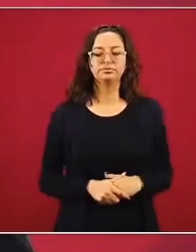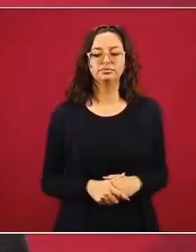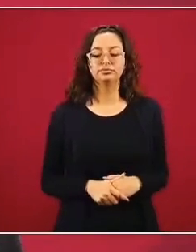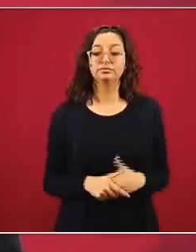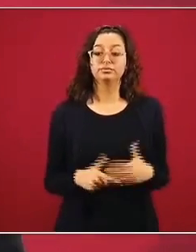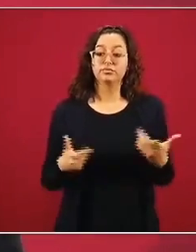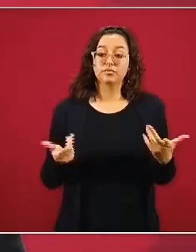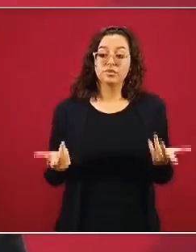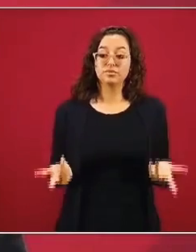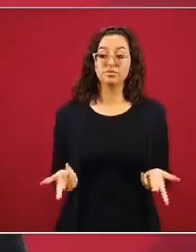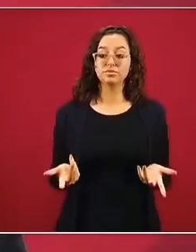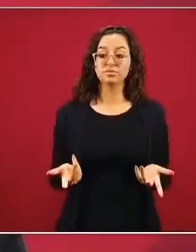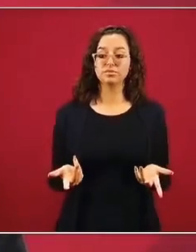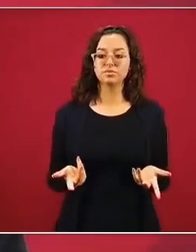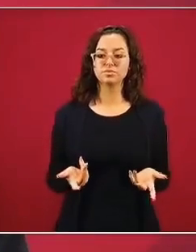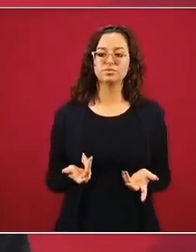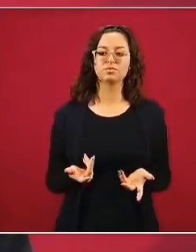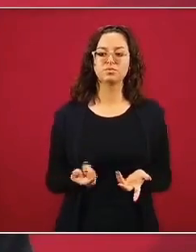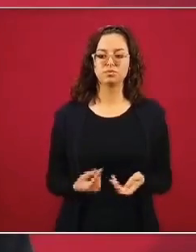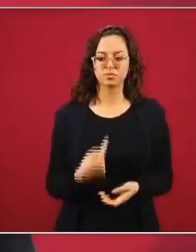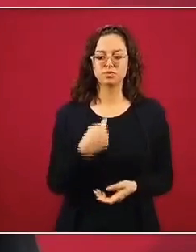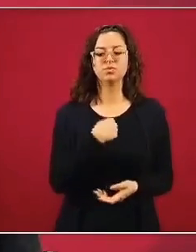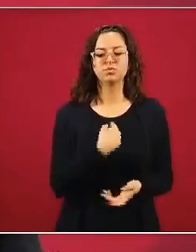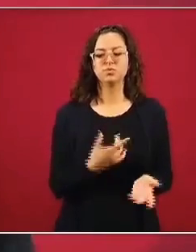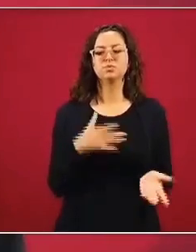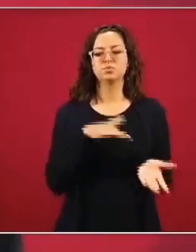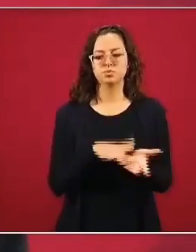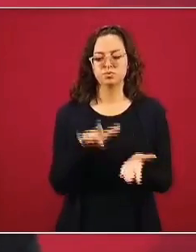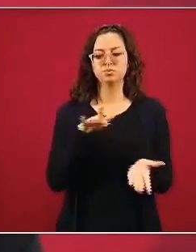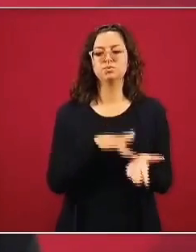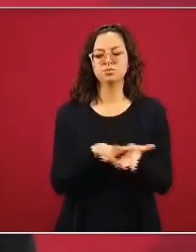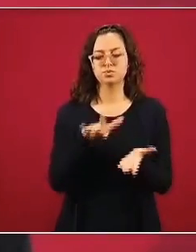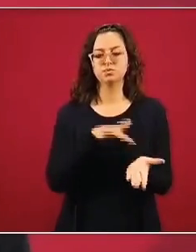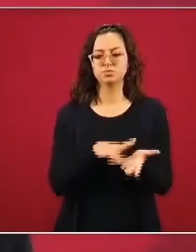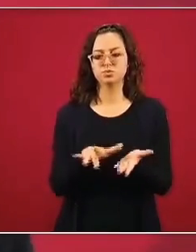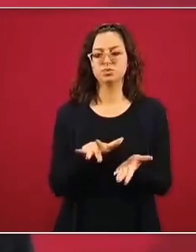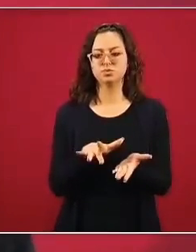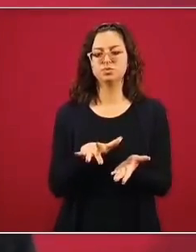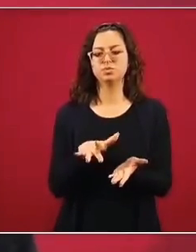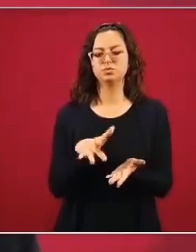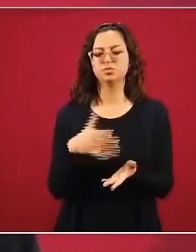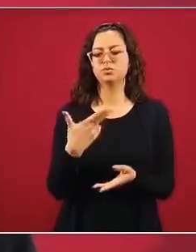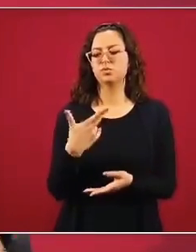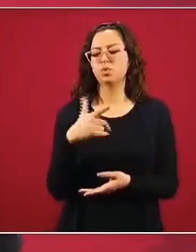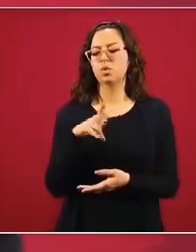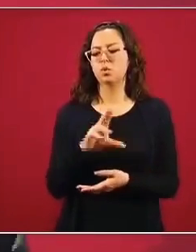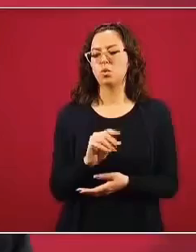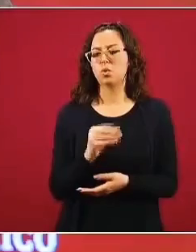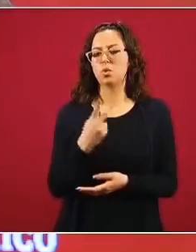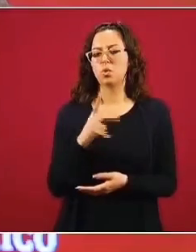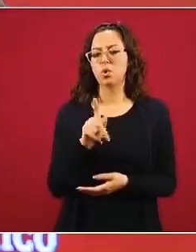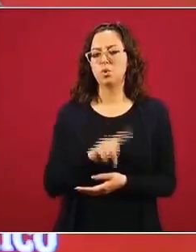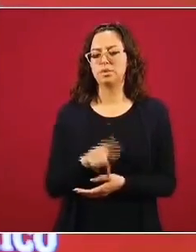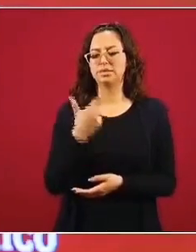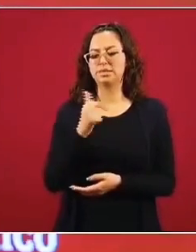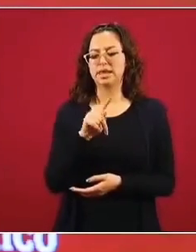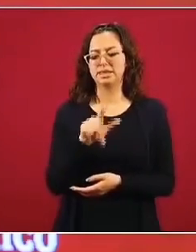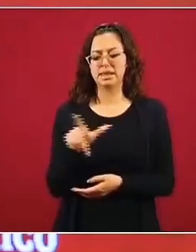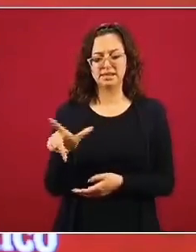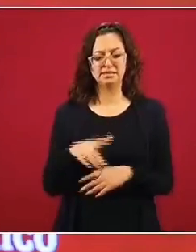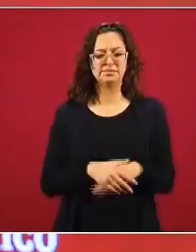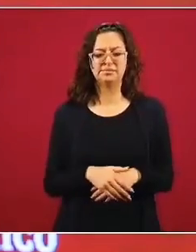Entonces, yo apoyo a Hugo López-Gatell. ¿Saben qué quieren?